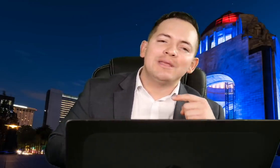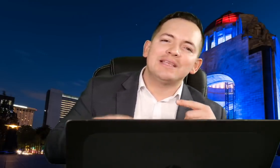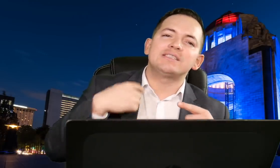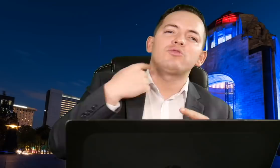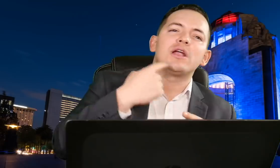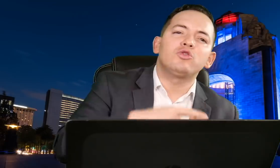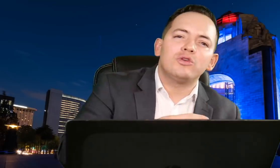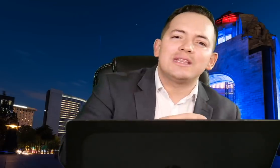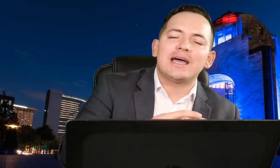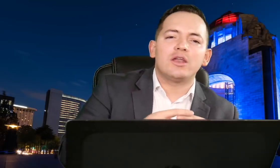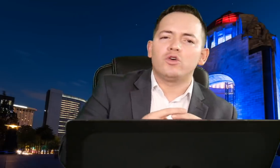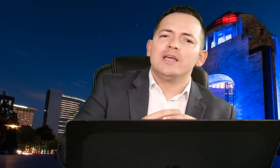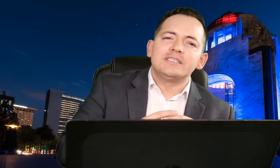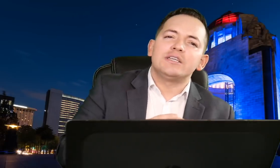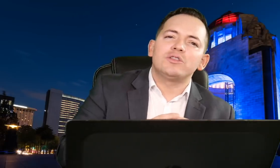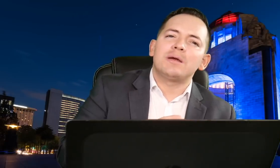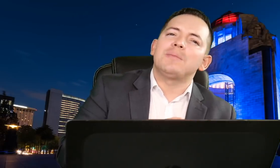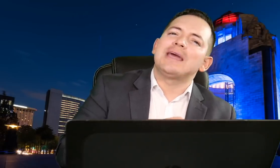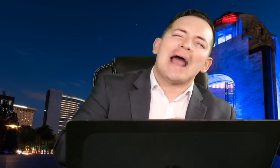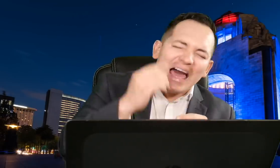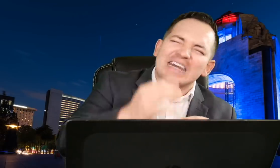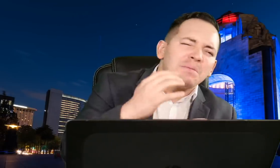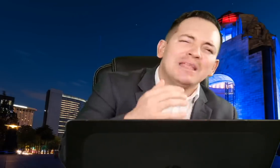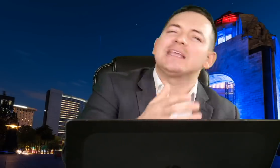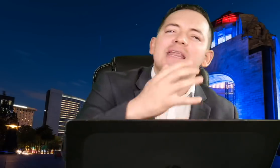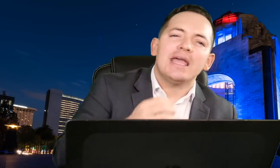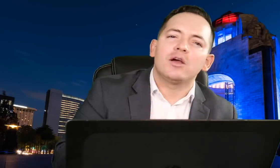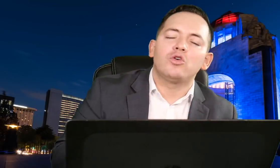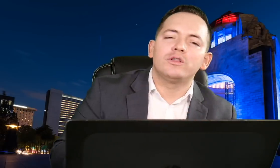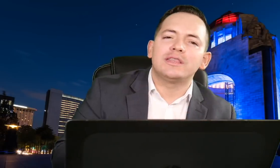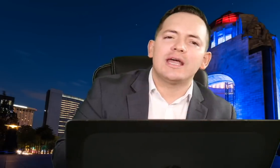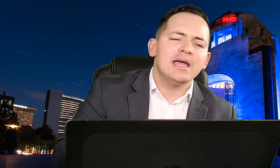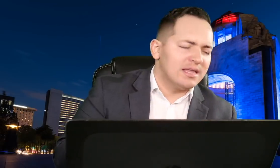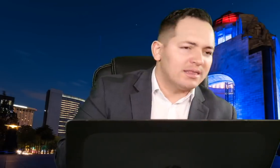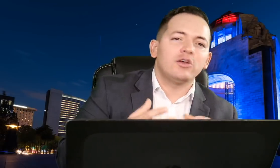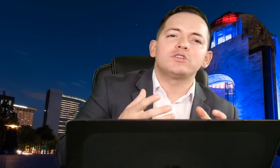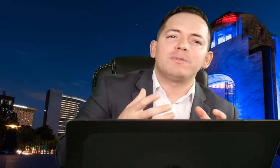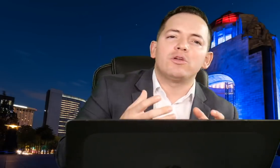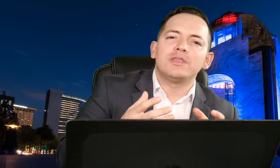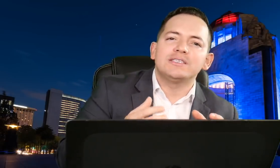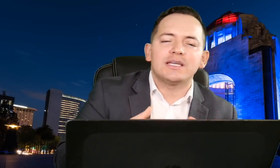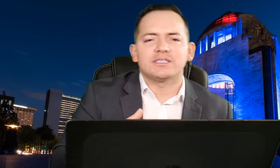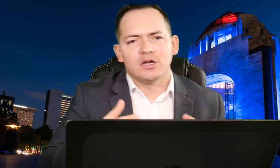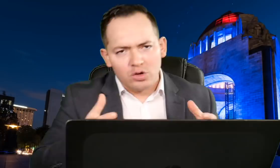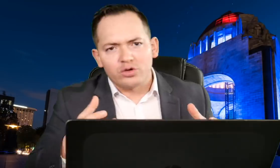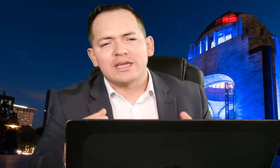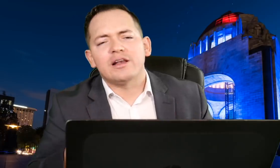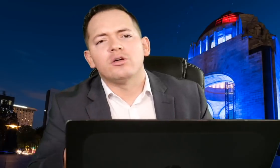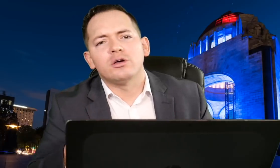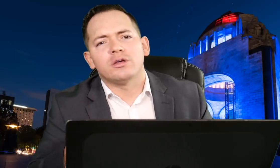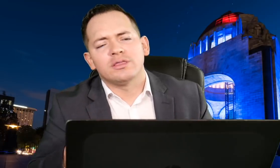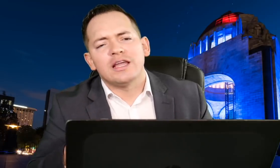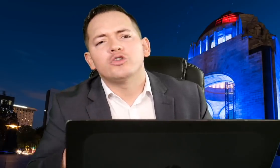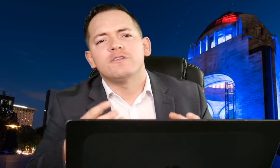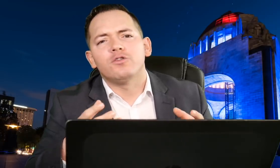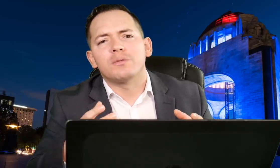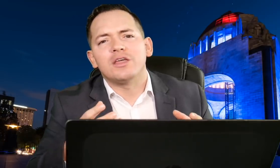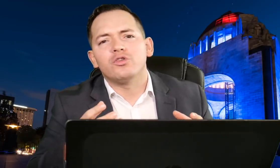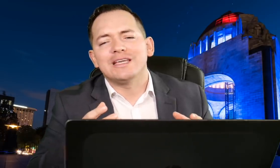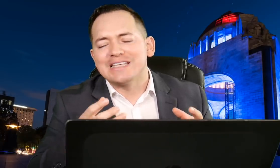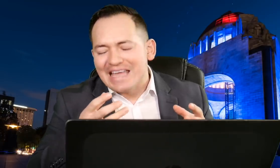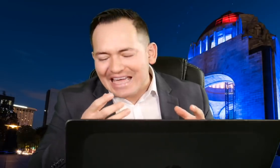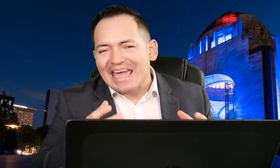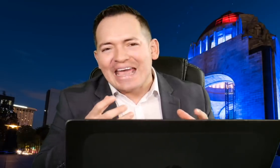no solamente ser un autoritario sino también arremeter en contra de los periodistas o de los de los